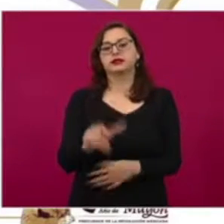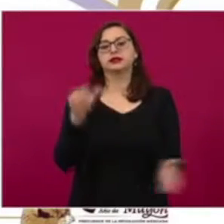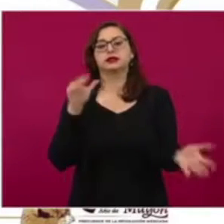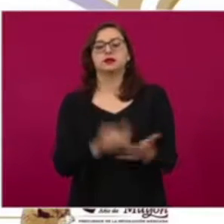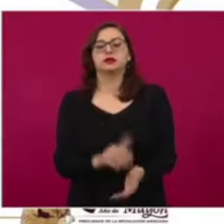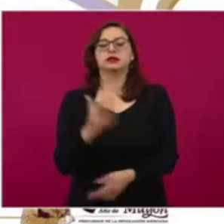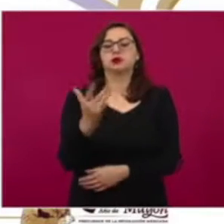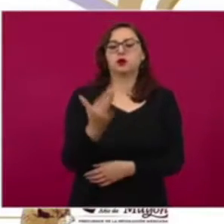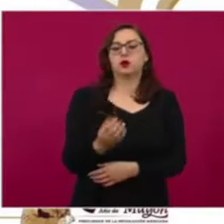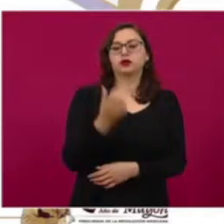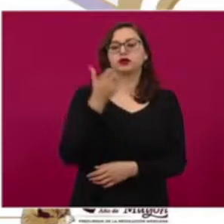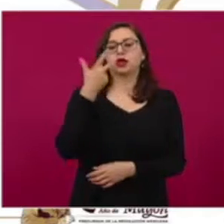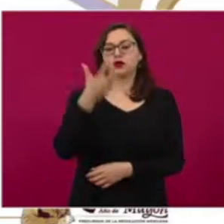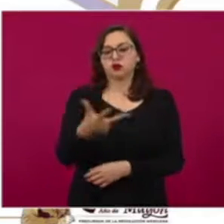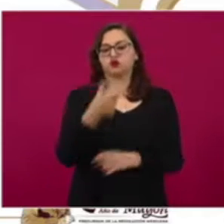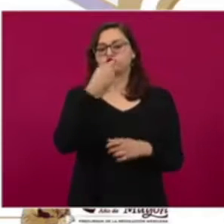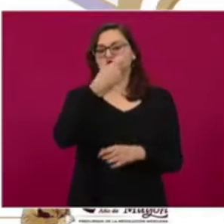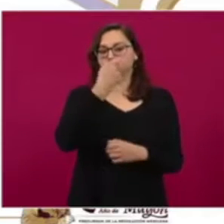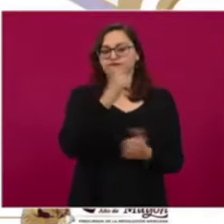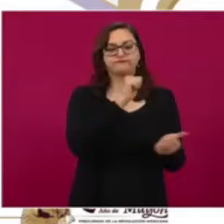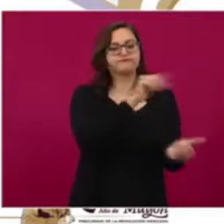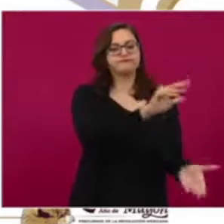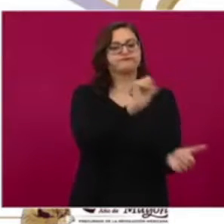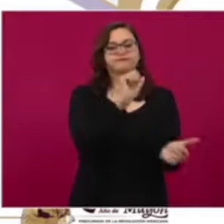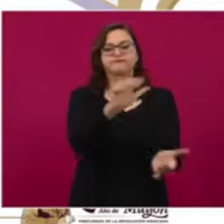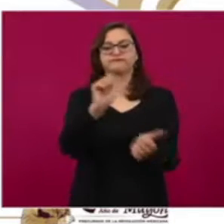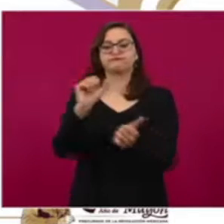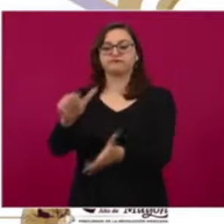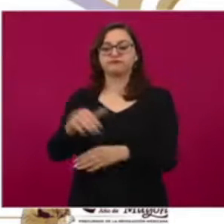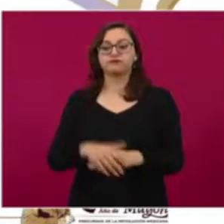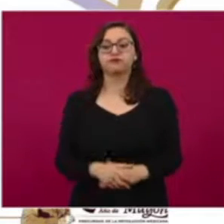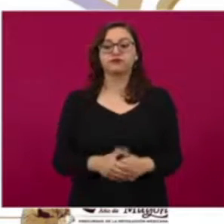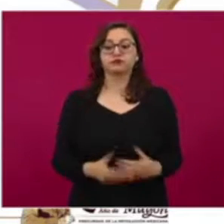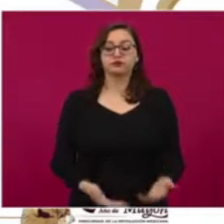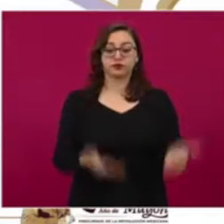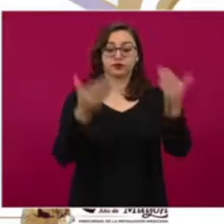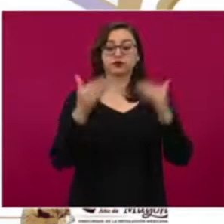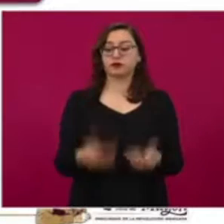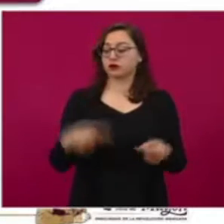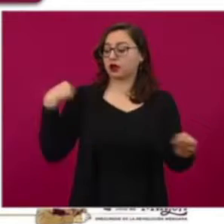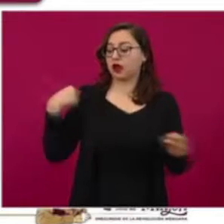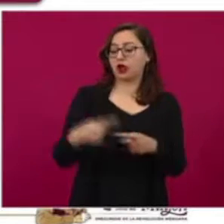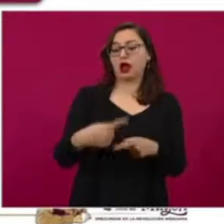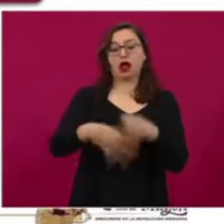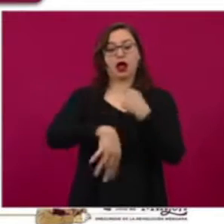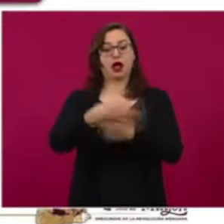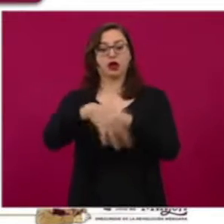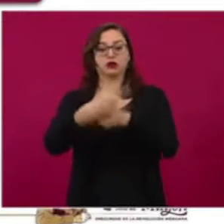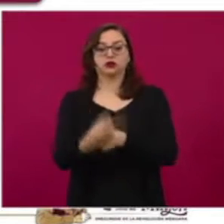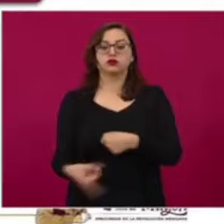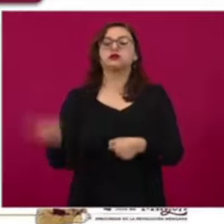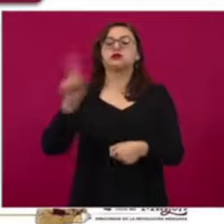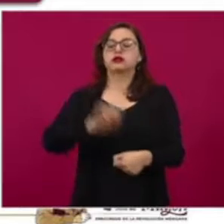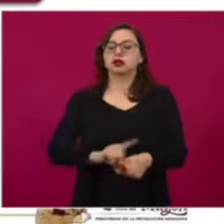194,617,058 piezas. En la siguiente, en los últimos 14 días se entregaron